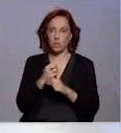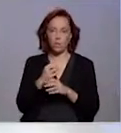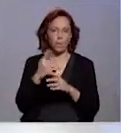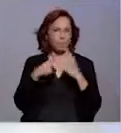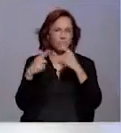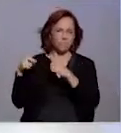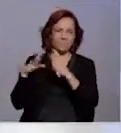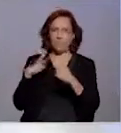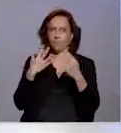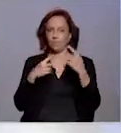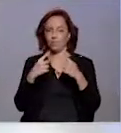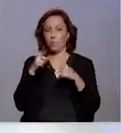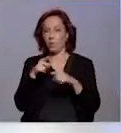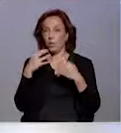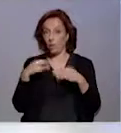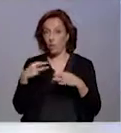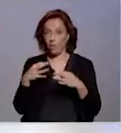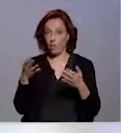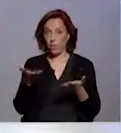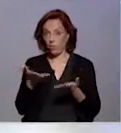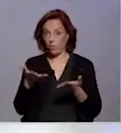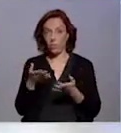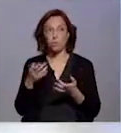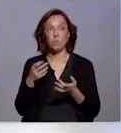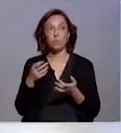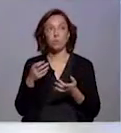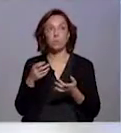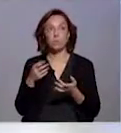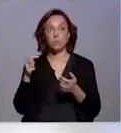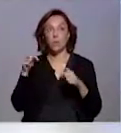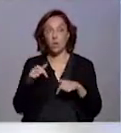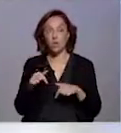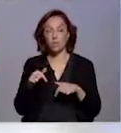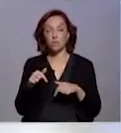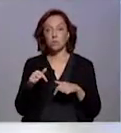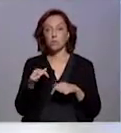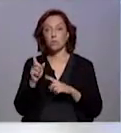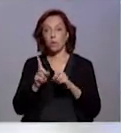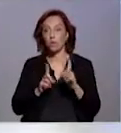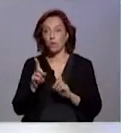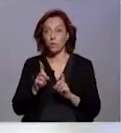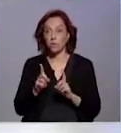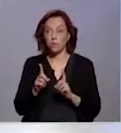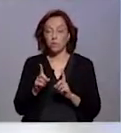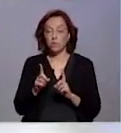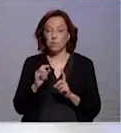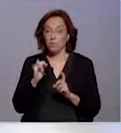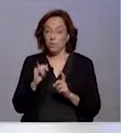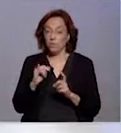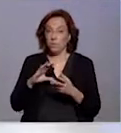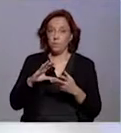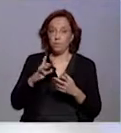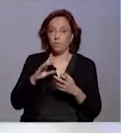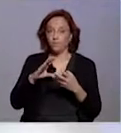entonces eso es una realidad esto de alguna manera a veces manejado de una forma inadecuada puede